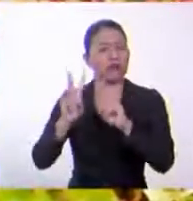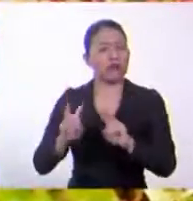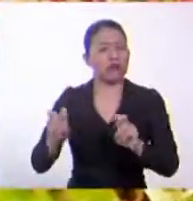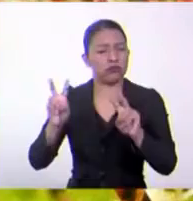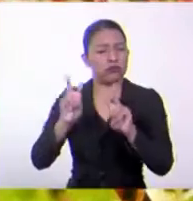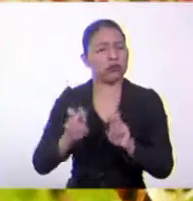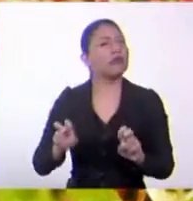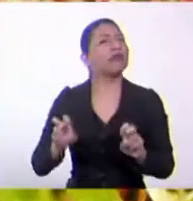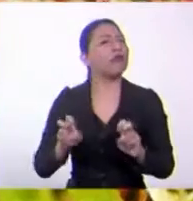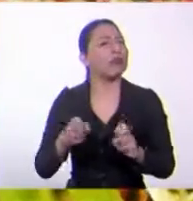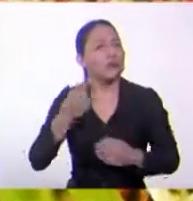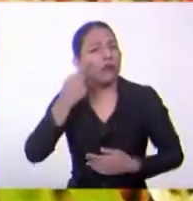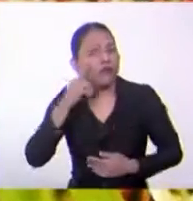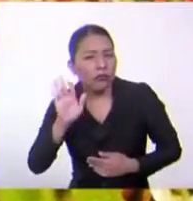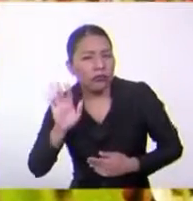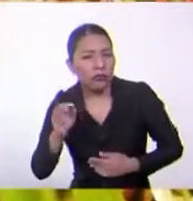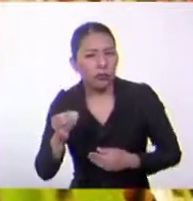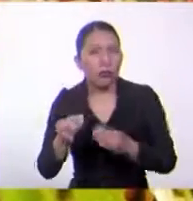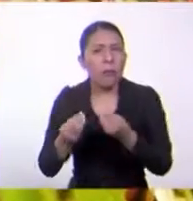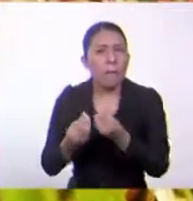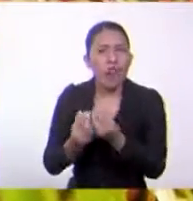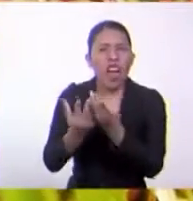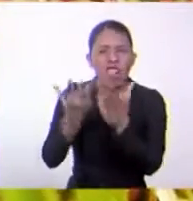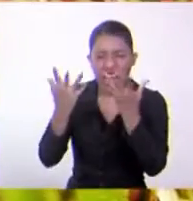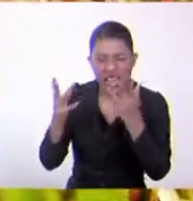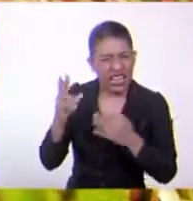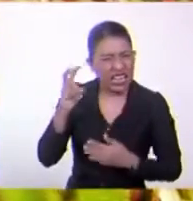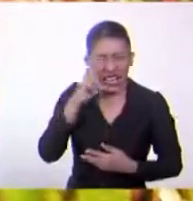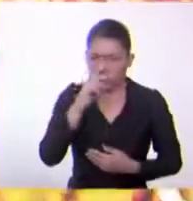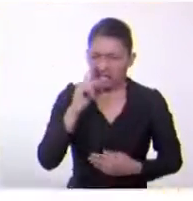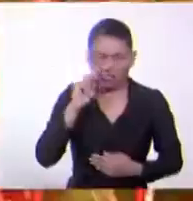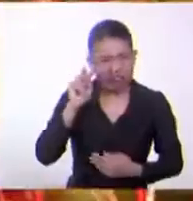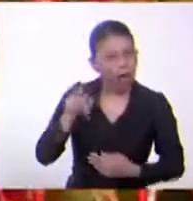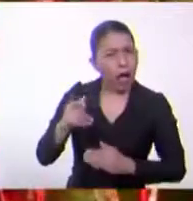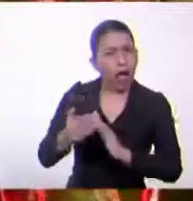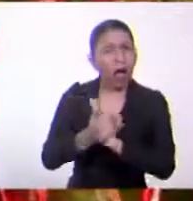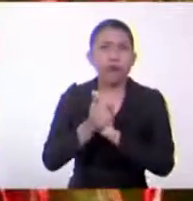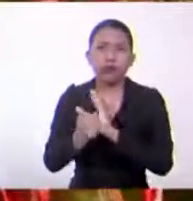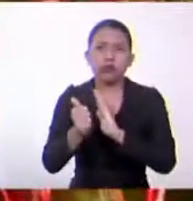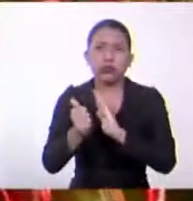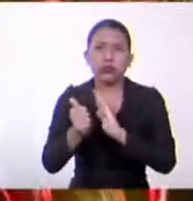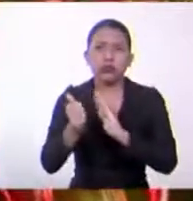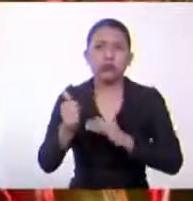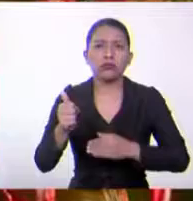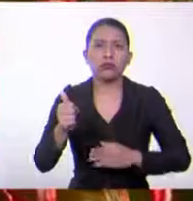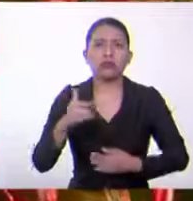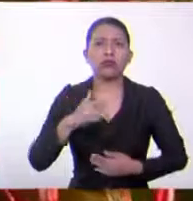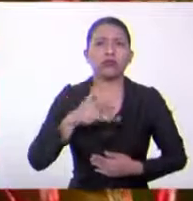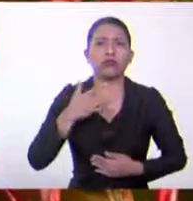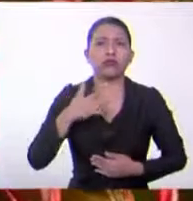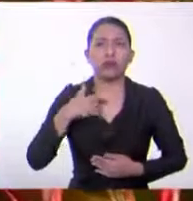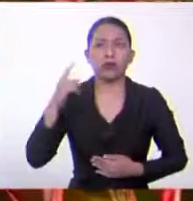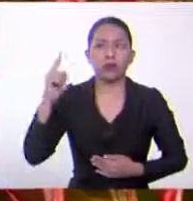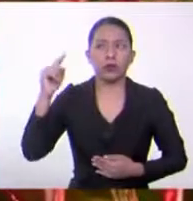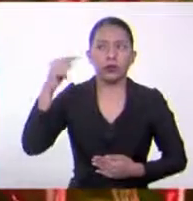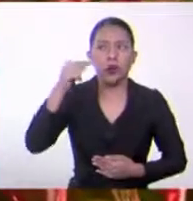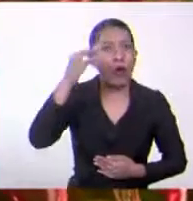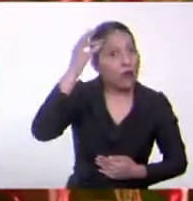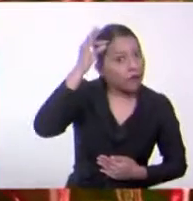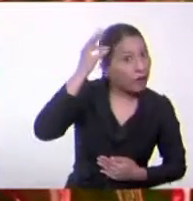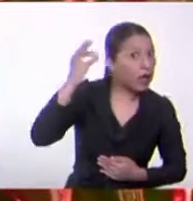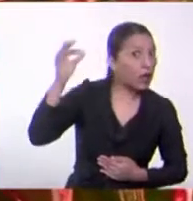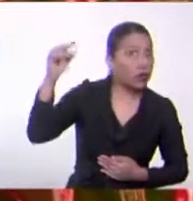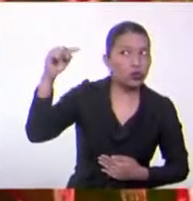varios experimentos con la planta drosera, notando que era capaz de detectar un cabello humano,